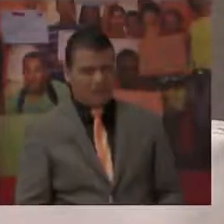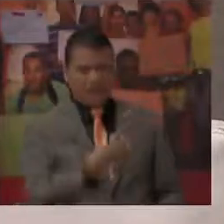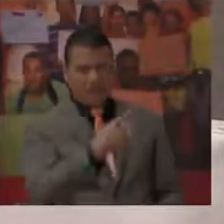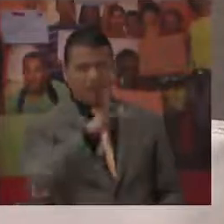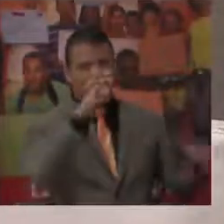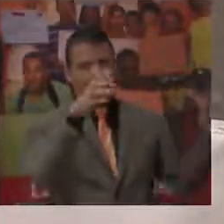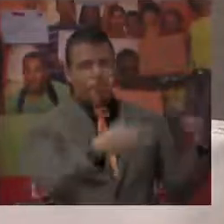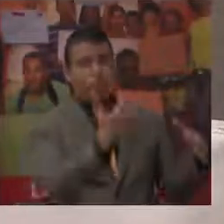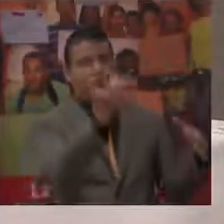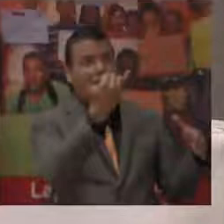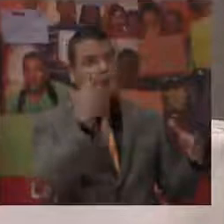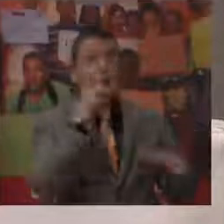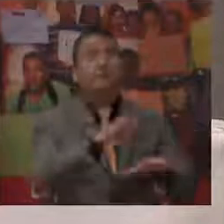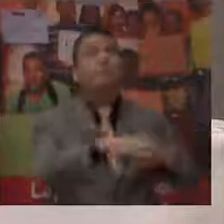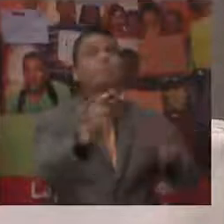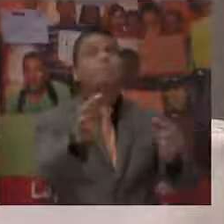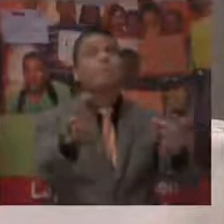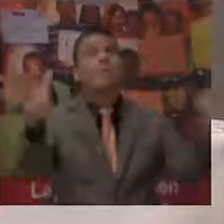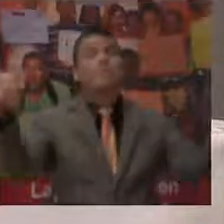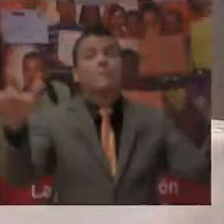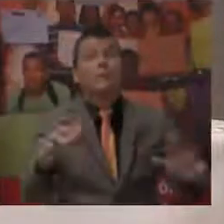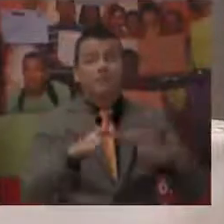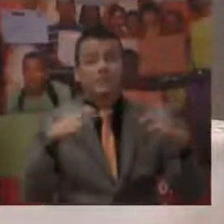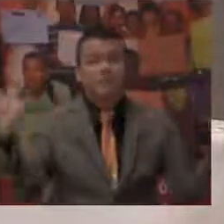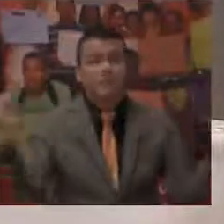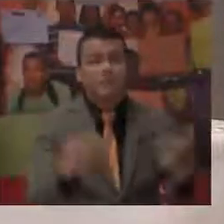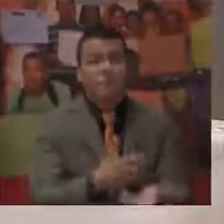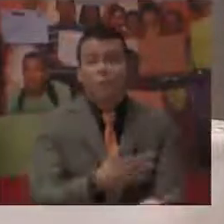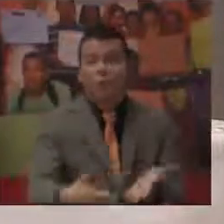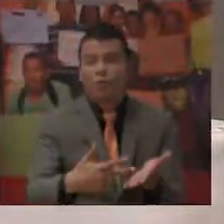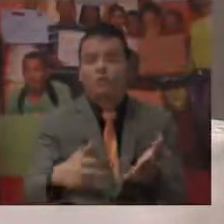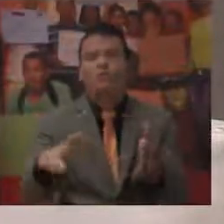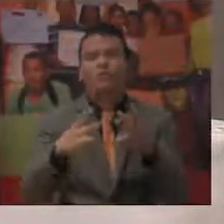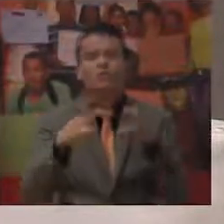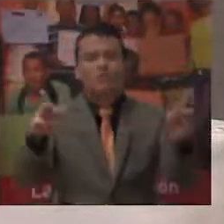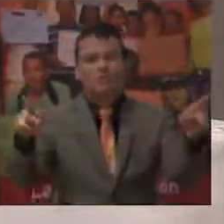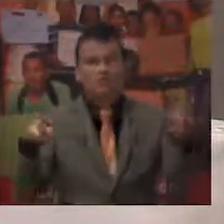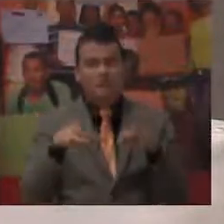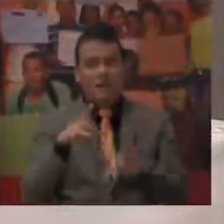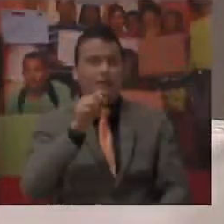reunión de urgencia en lo que se llama la sala de crisis.